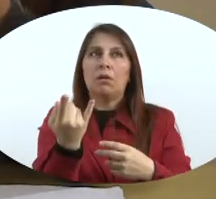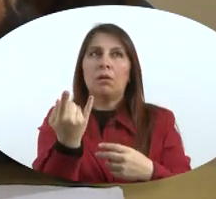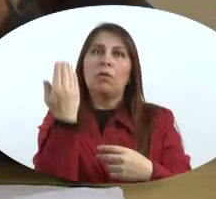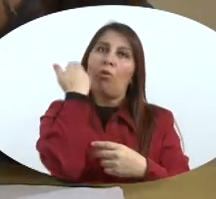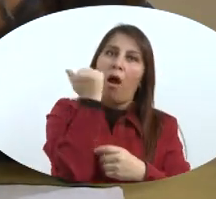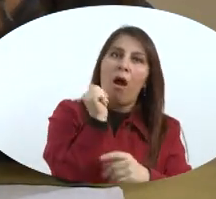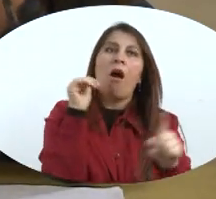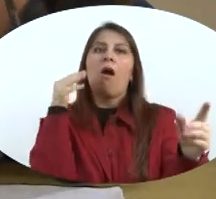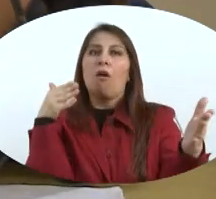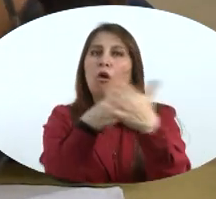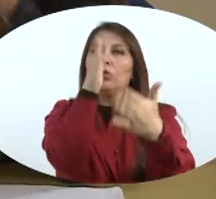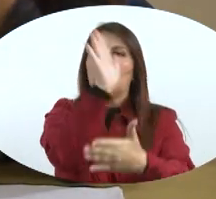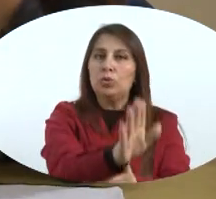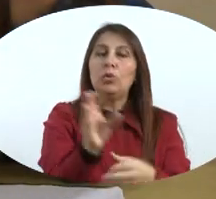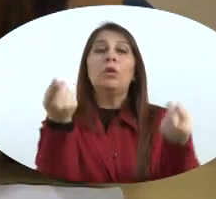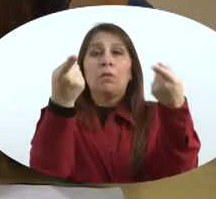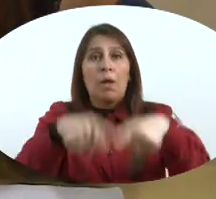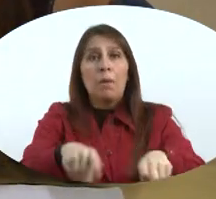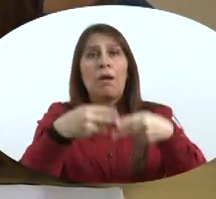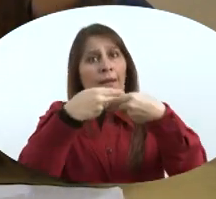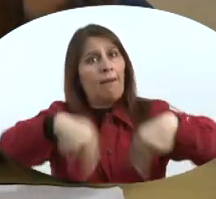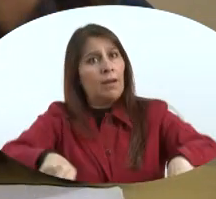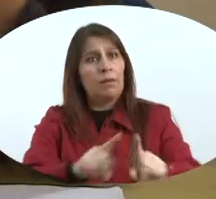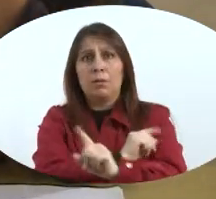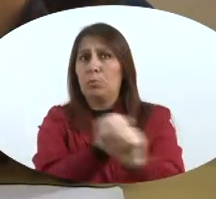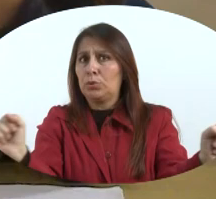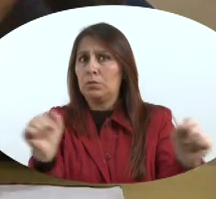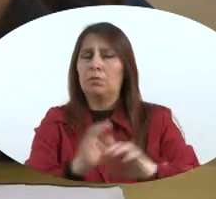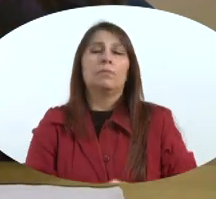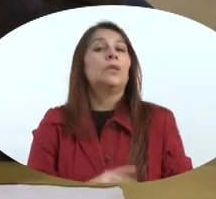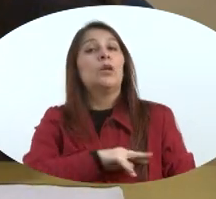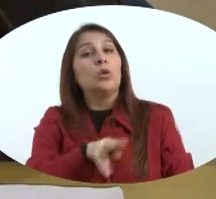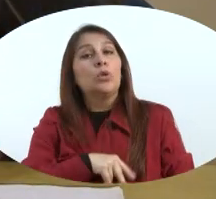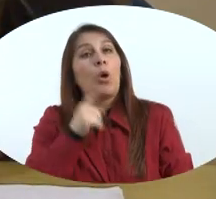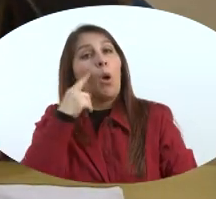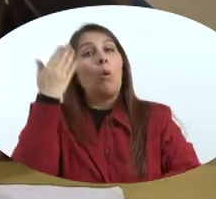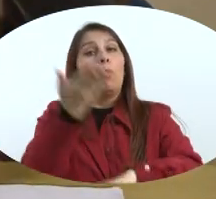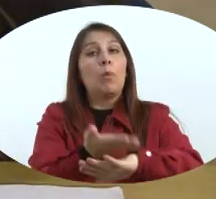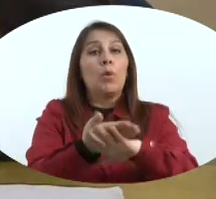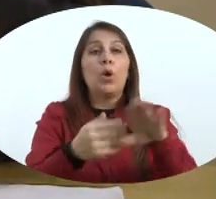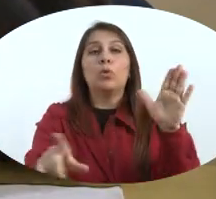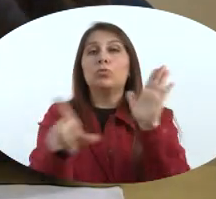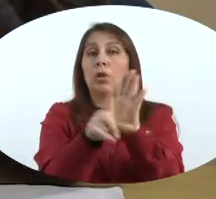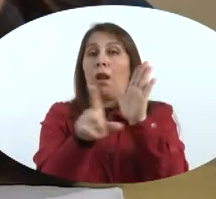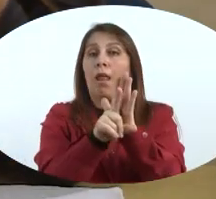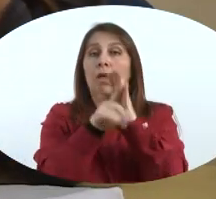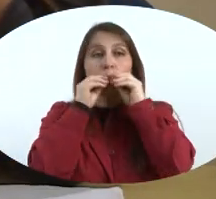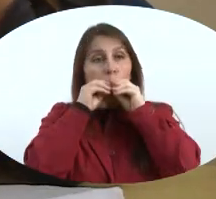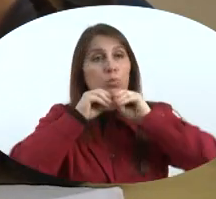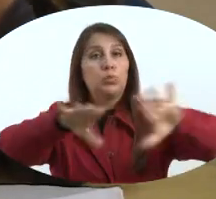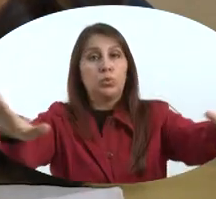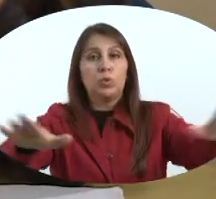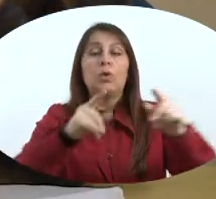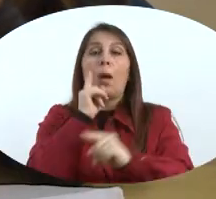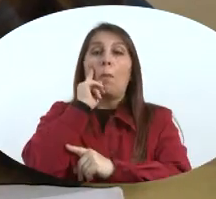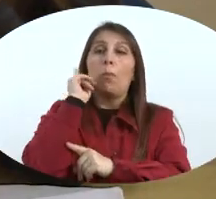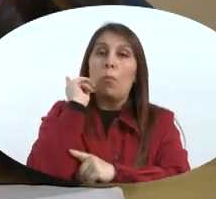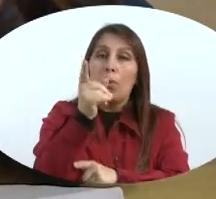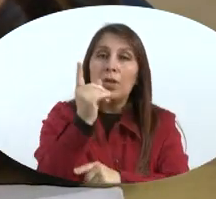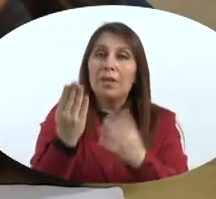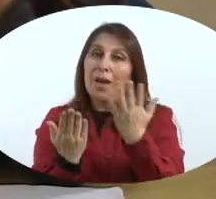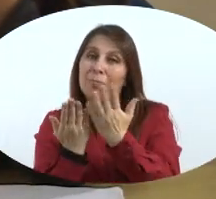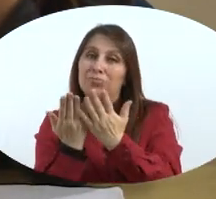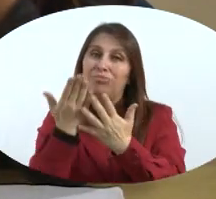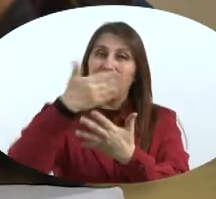hemos decidido pues impulsar una política de género pues bueno ya hay una política transversalización